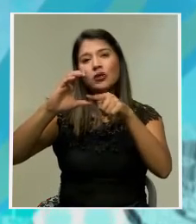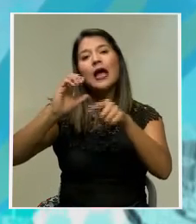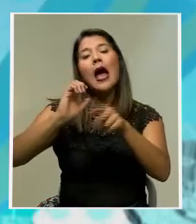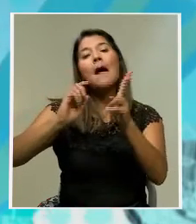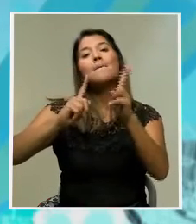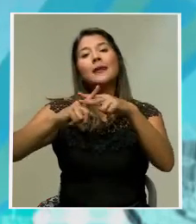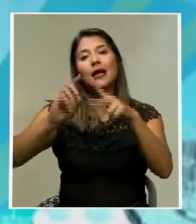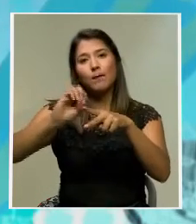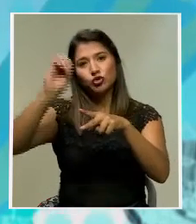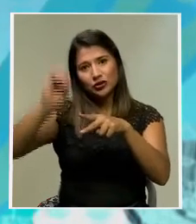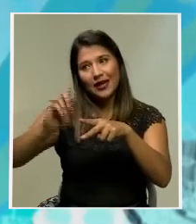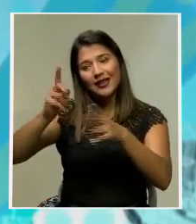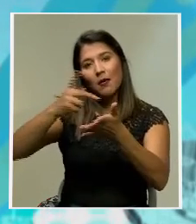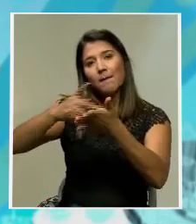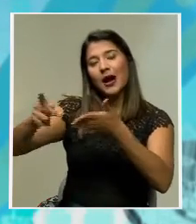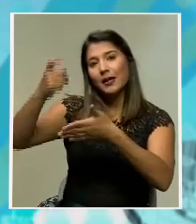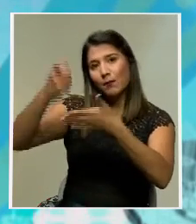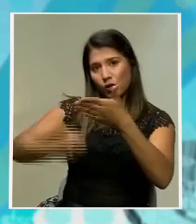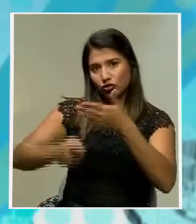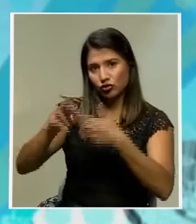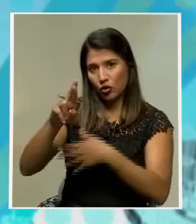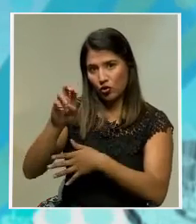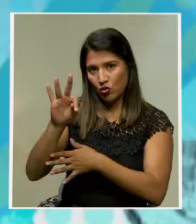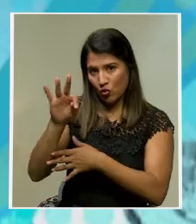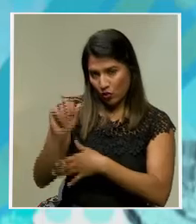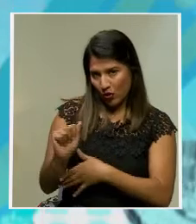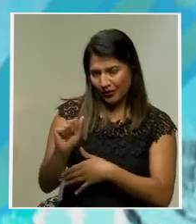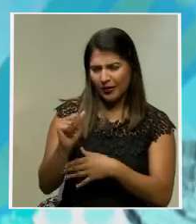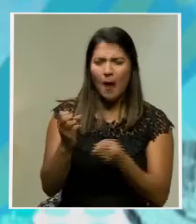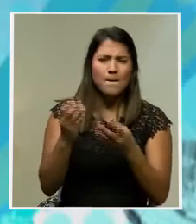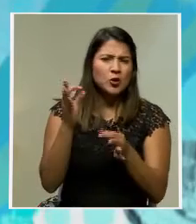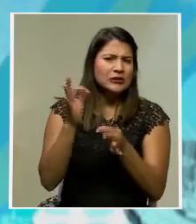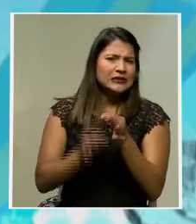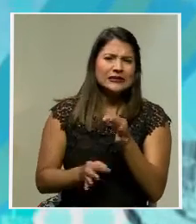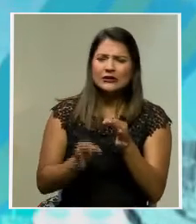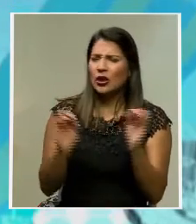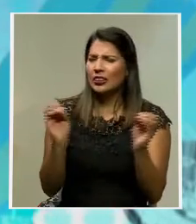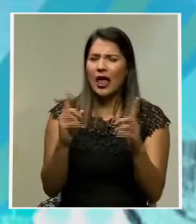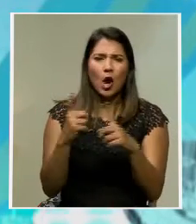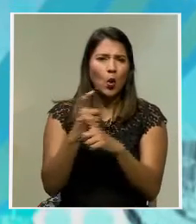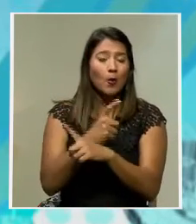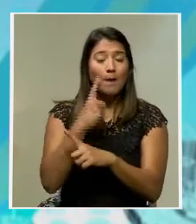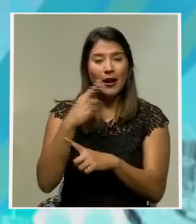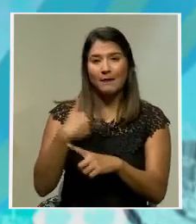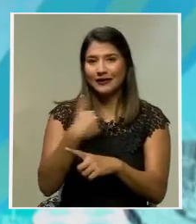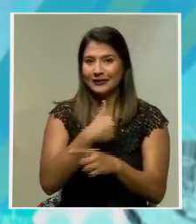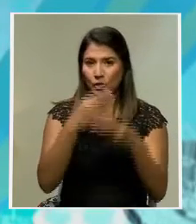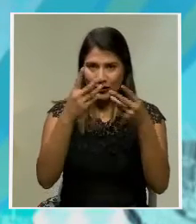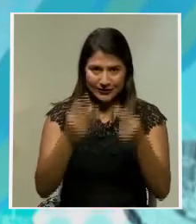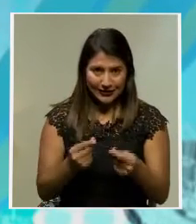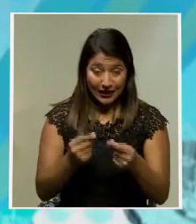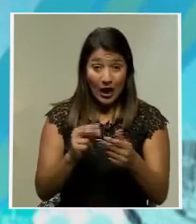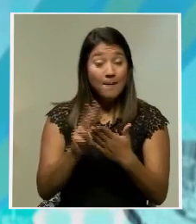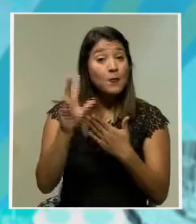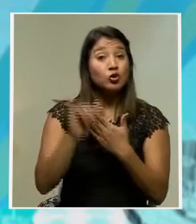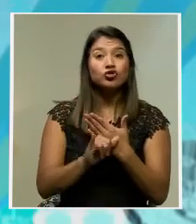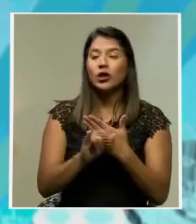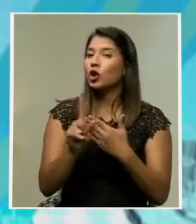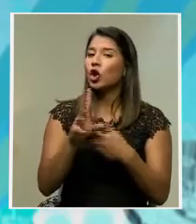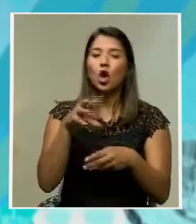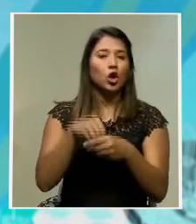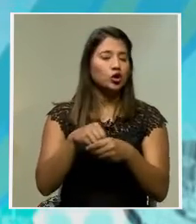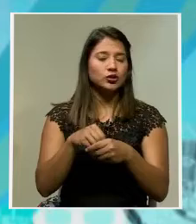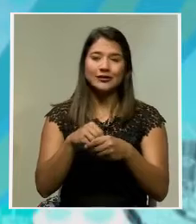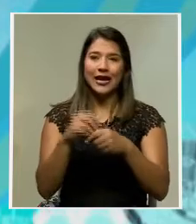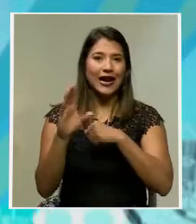Es sumamente sencillo, no tiene ninguna complicación para Hacienda. El proyecto tampoco incluye sanciones